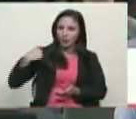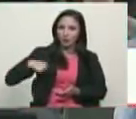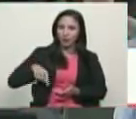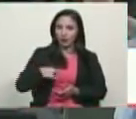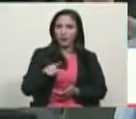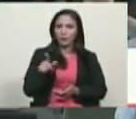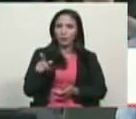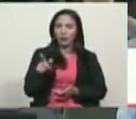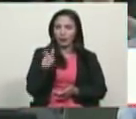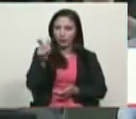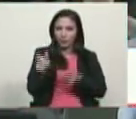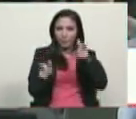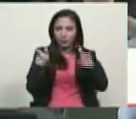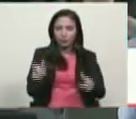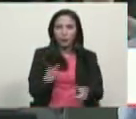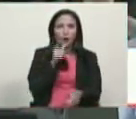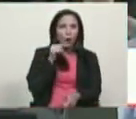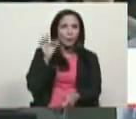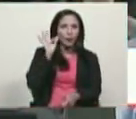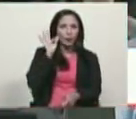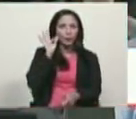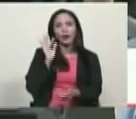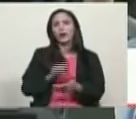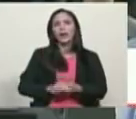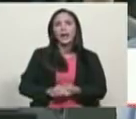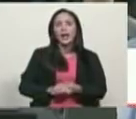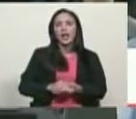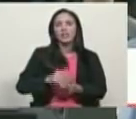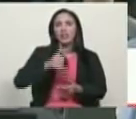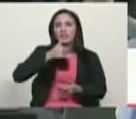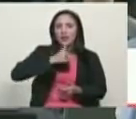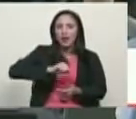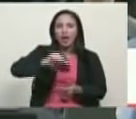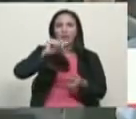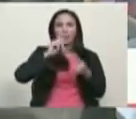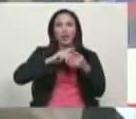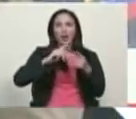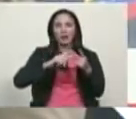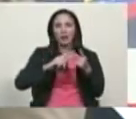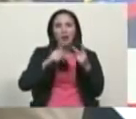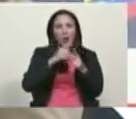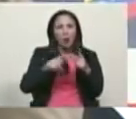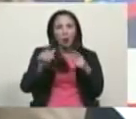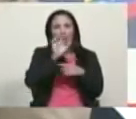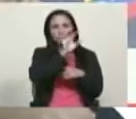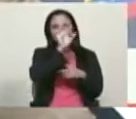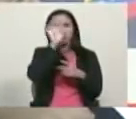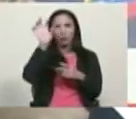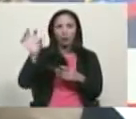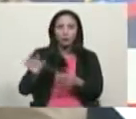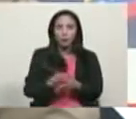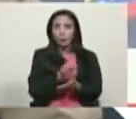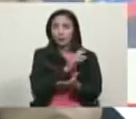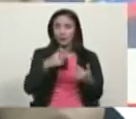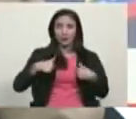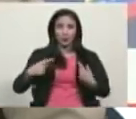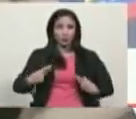mártires y héroes gente, irlandeses, londineses, que vinieron a dar su vida